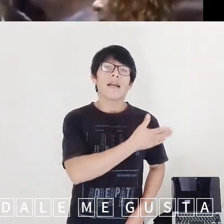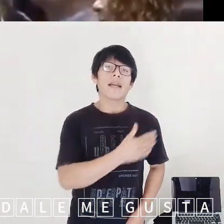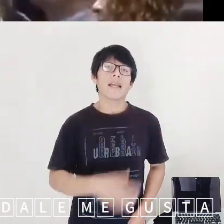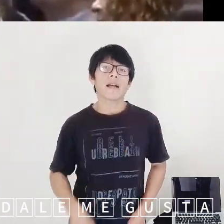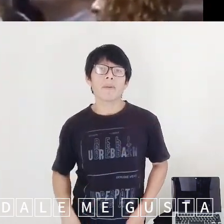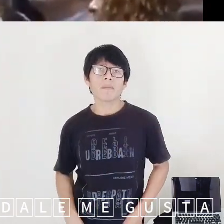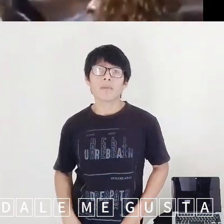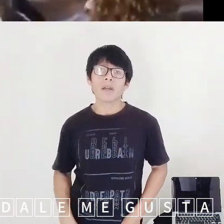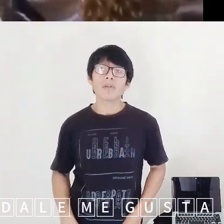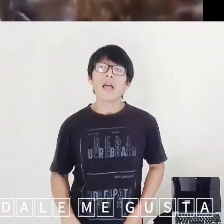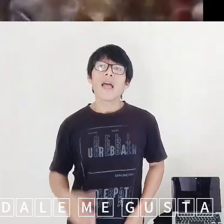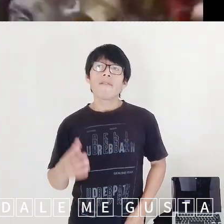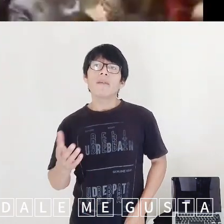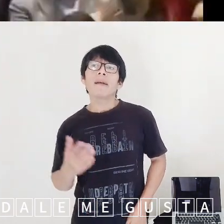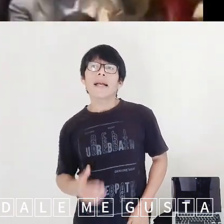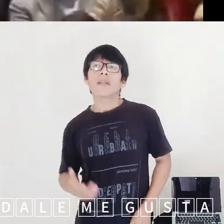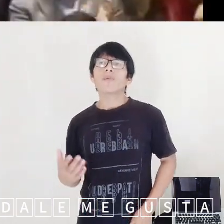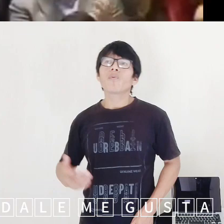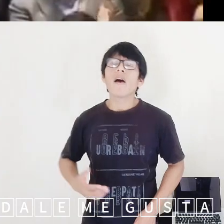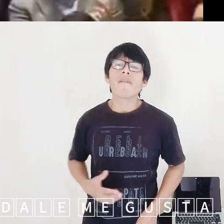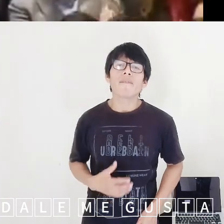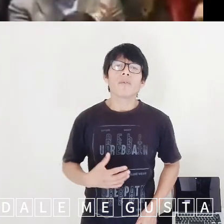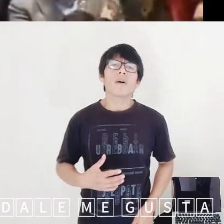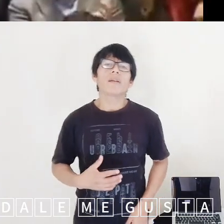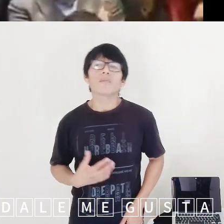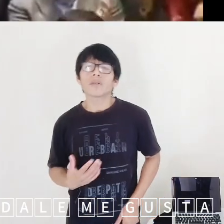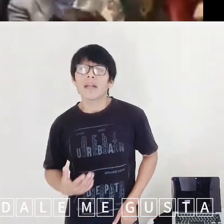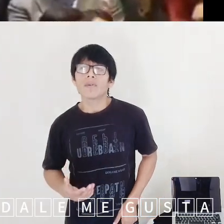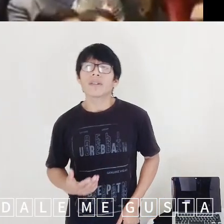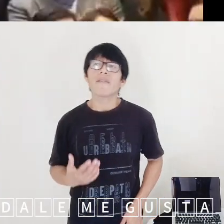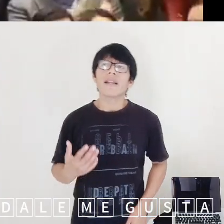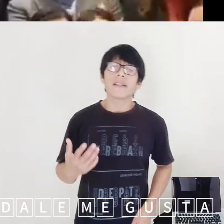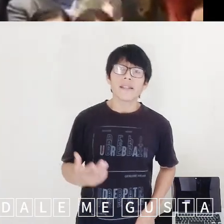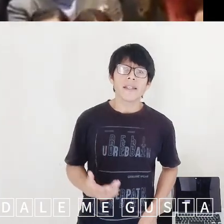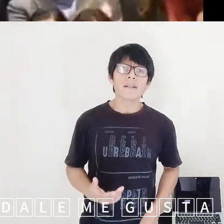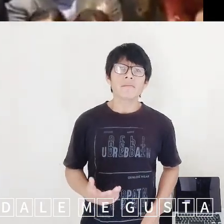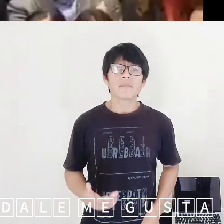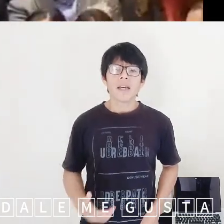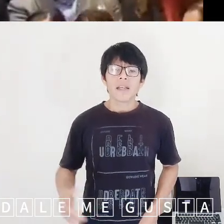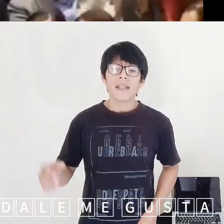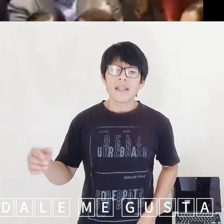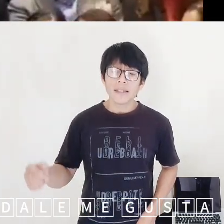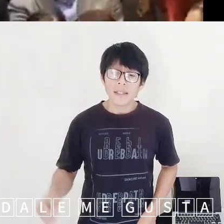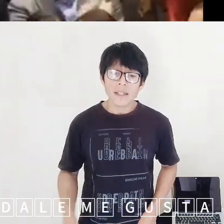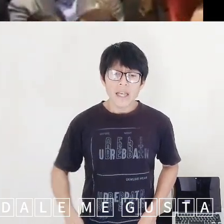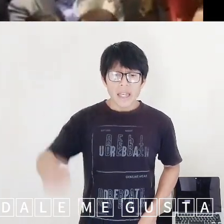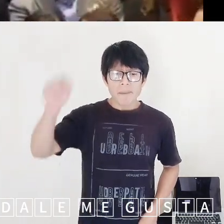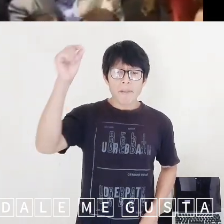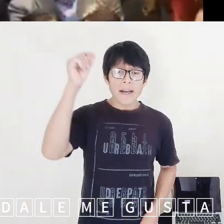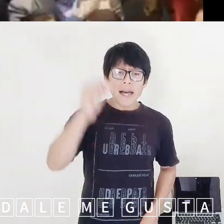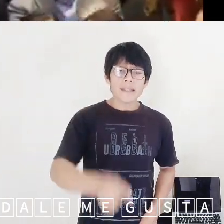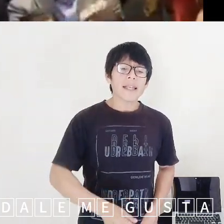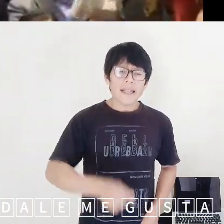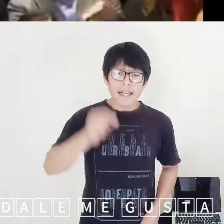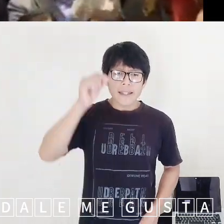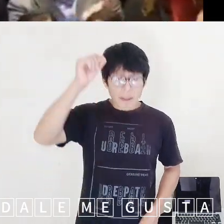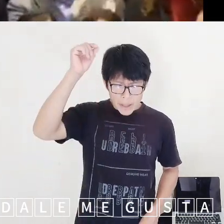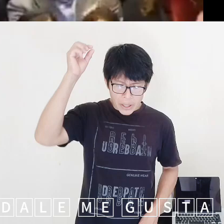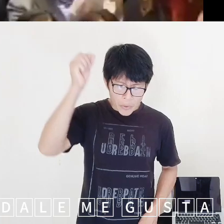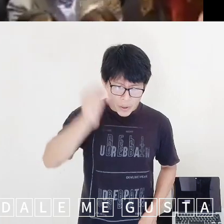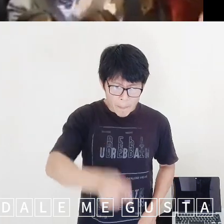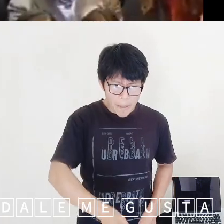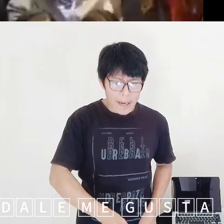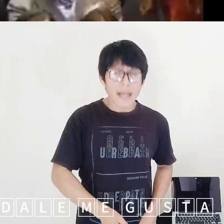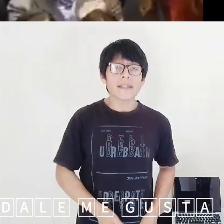Margarita Zavala en la Cámara de Diputados. Felipe Calderón no ha demostrado esa valentía de decir y pararse, regresar